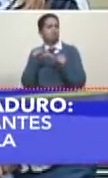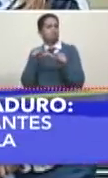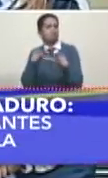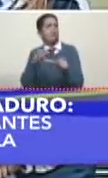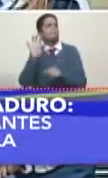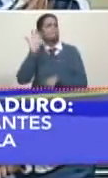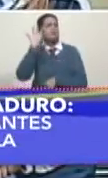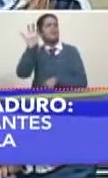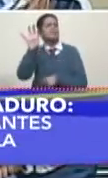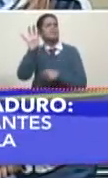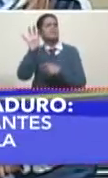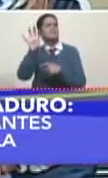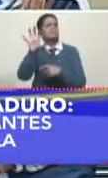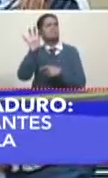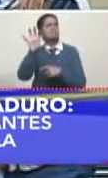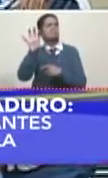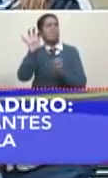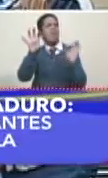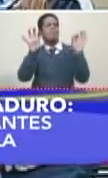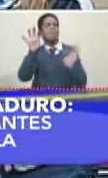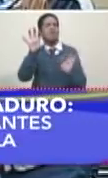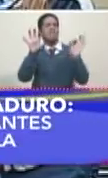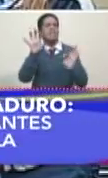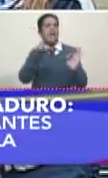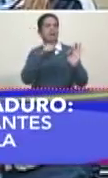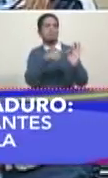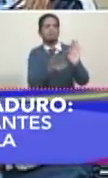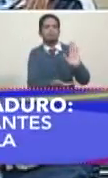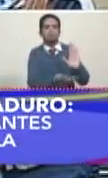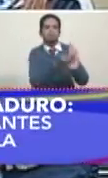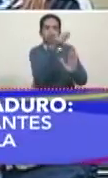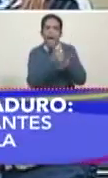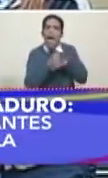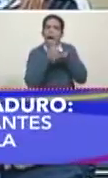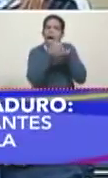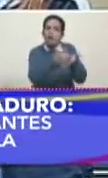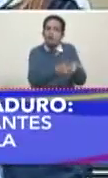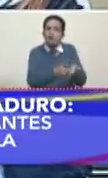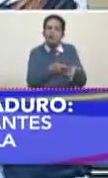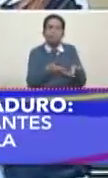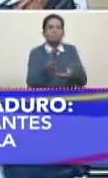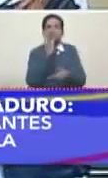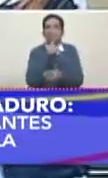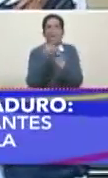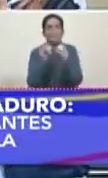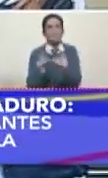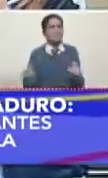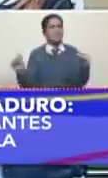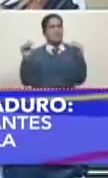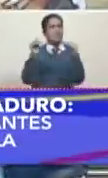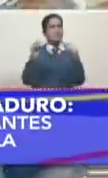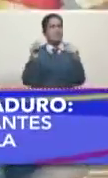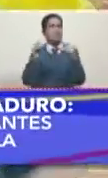país con índice de desarrollo humano alto y la menor desigualdad de América Latina.